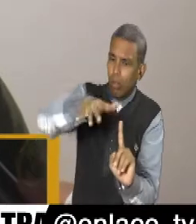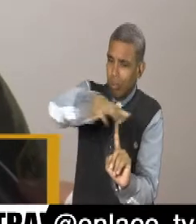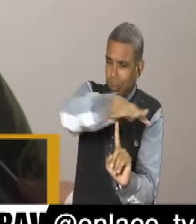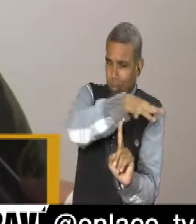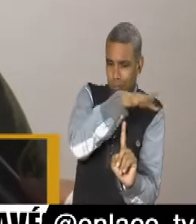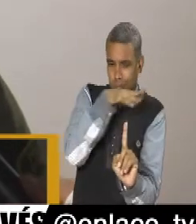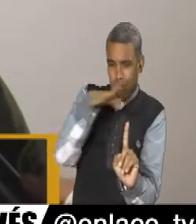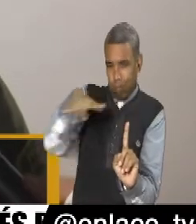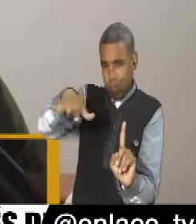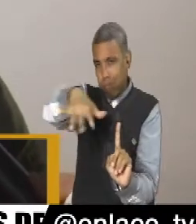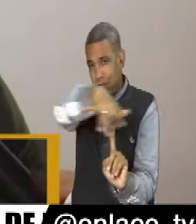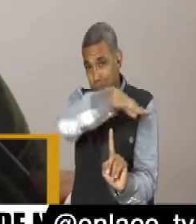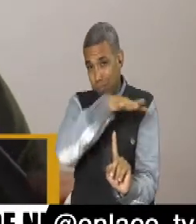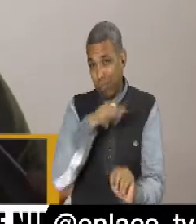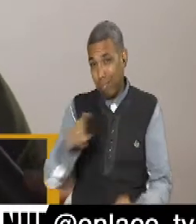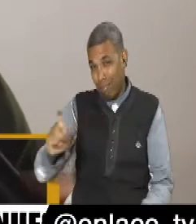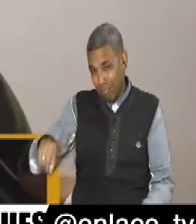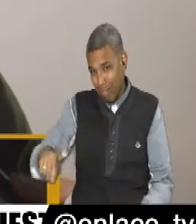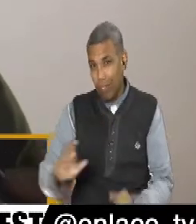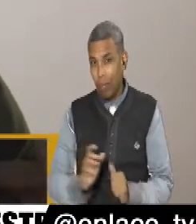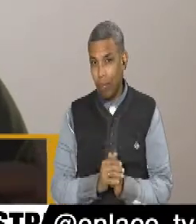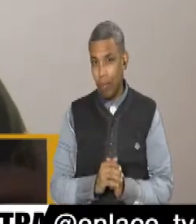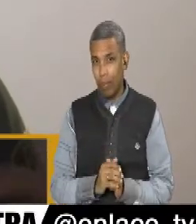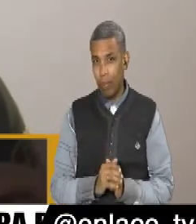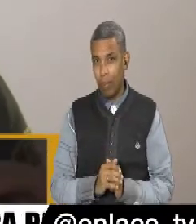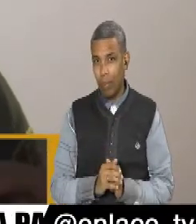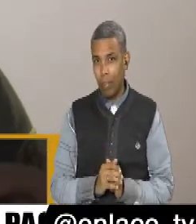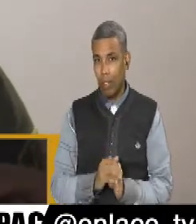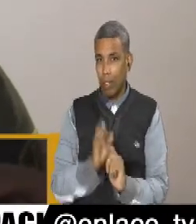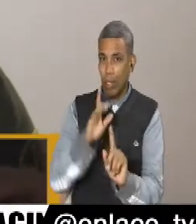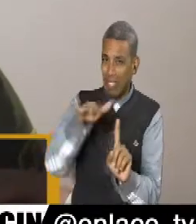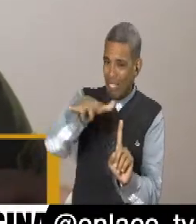en su momento, pero esto lo determina básicamente